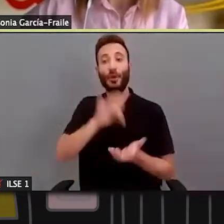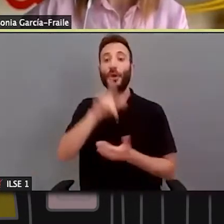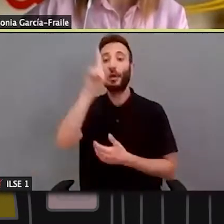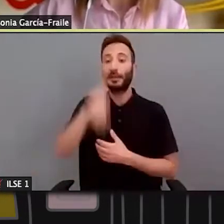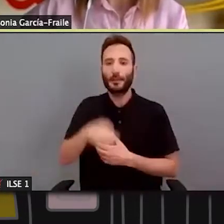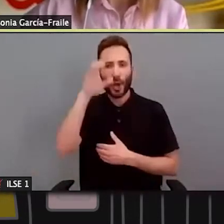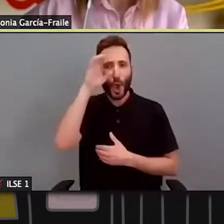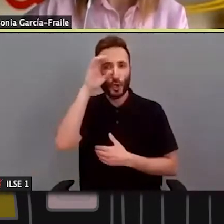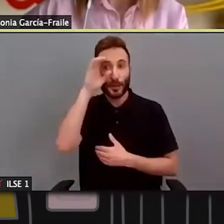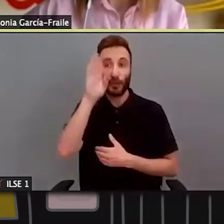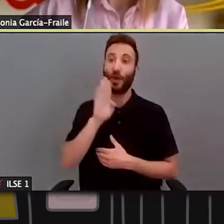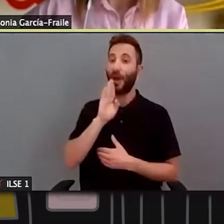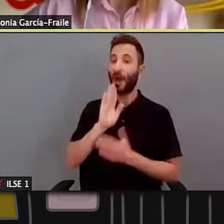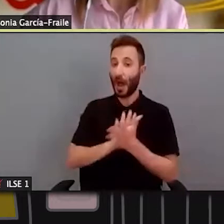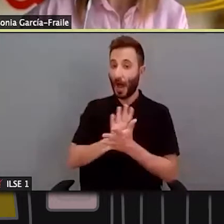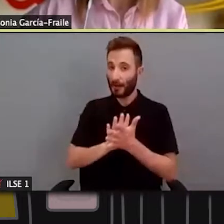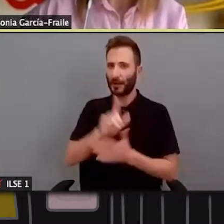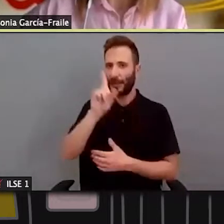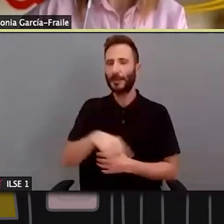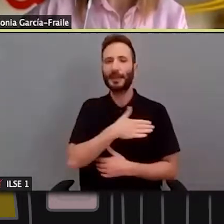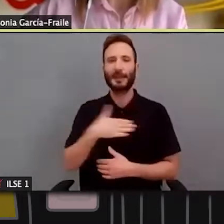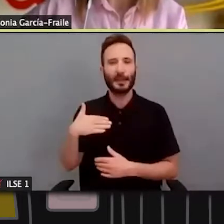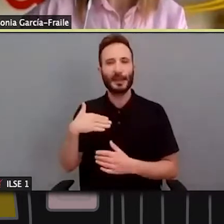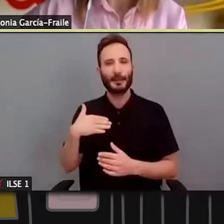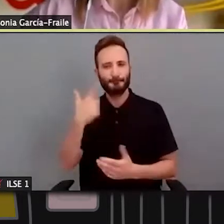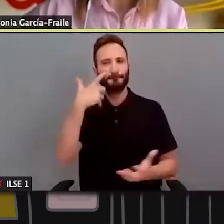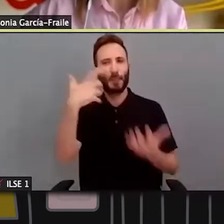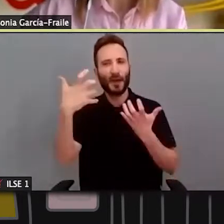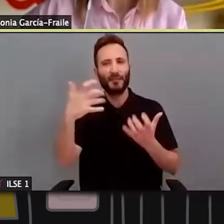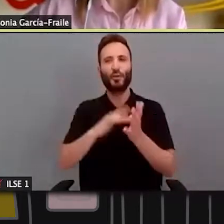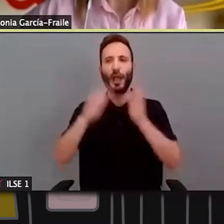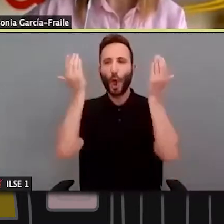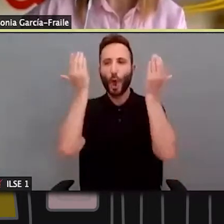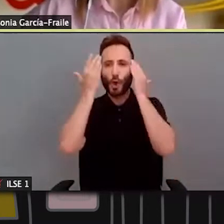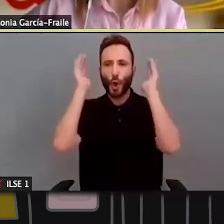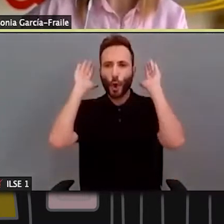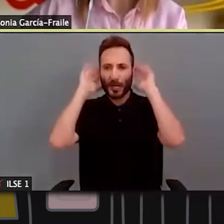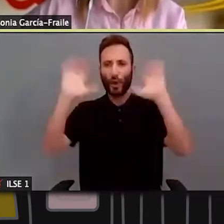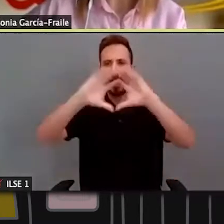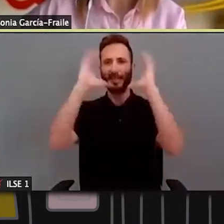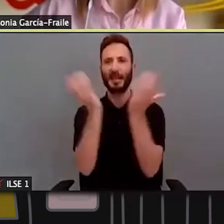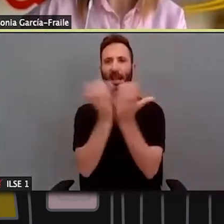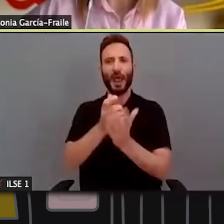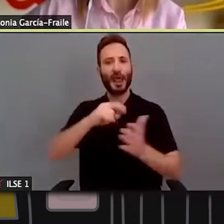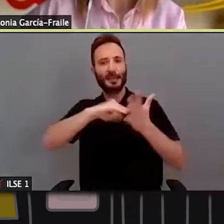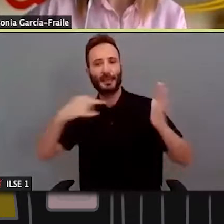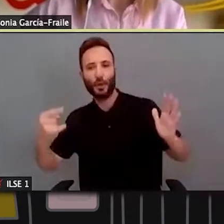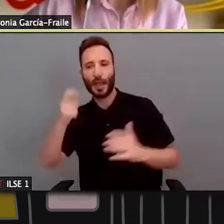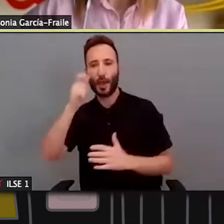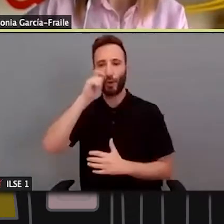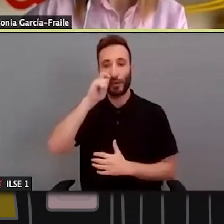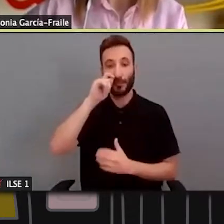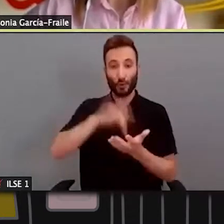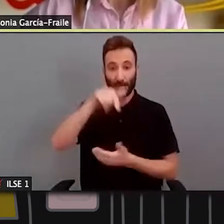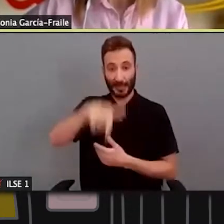que he mencionado, y que me gustaría también destacar el Congreso Internacional de Tecnología y Turismo, del que este año será ya la 4ª edición,